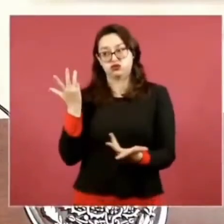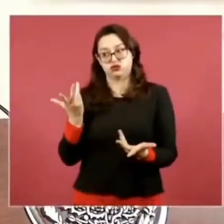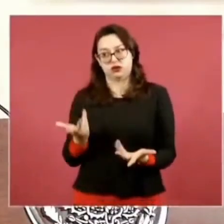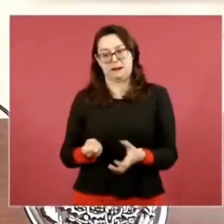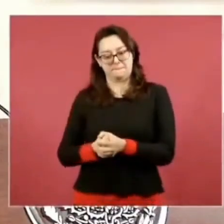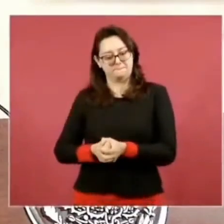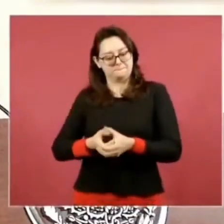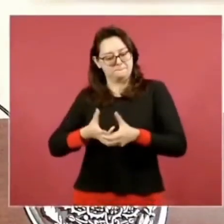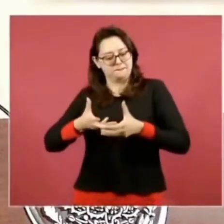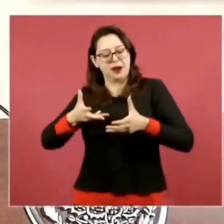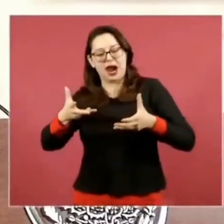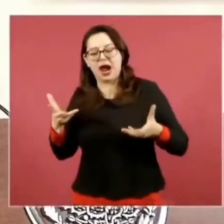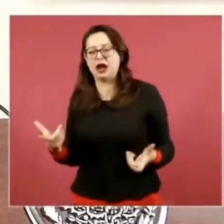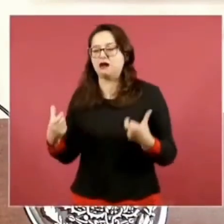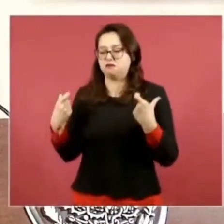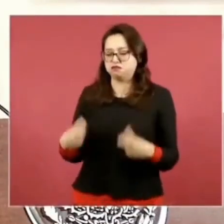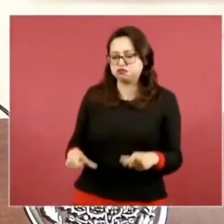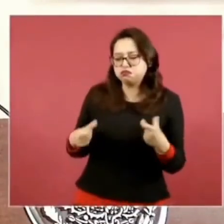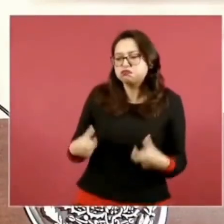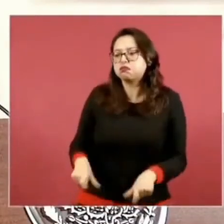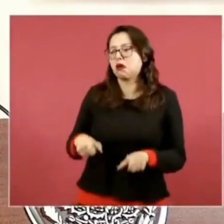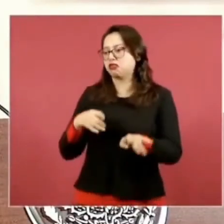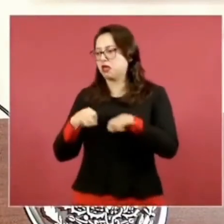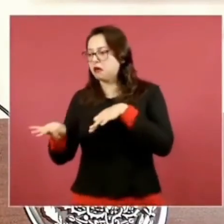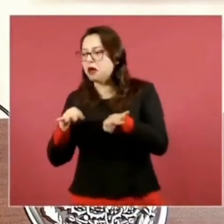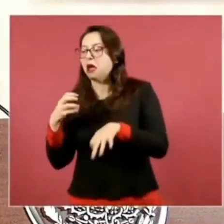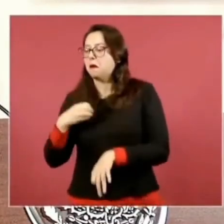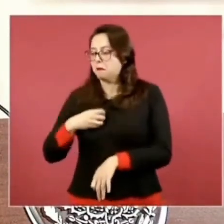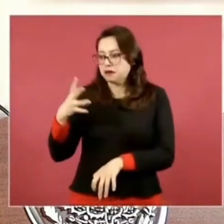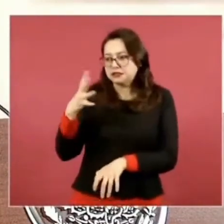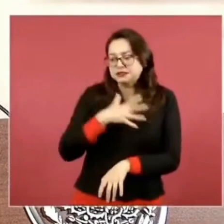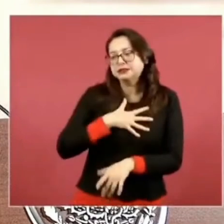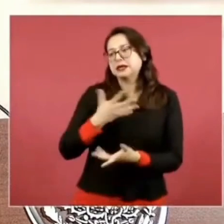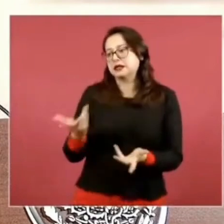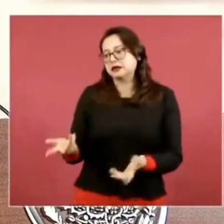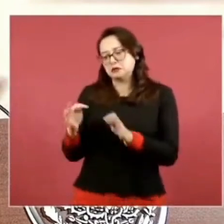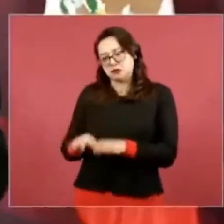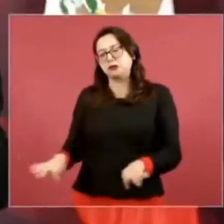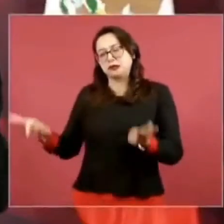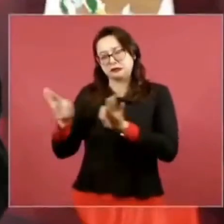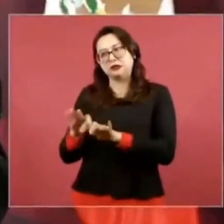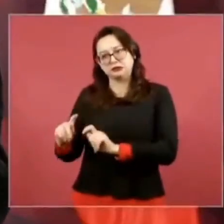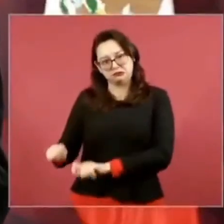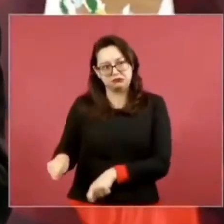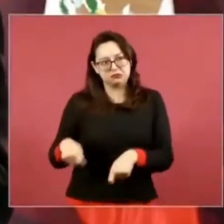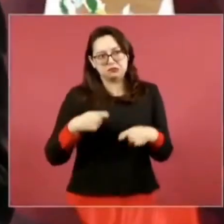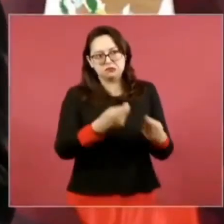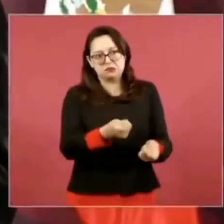generar crecimiento, empleo, bienestar, y fue un desastre.